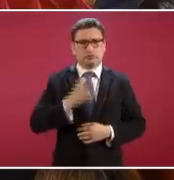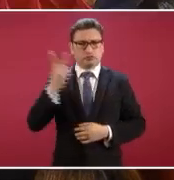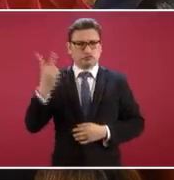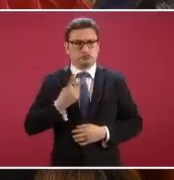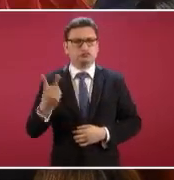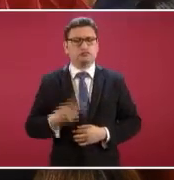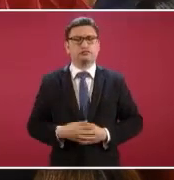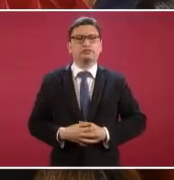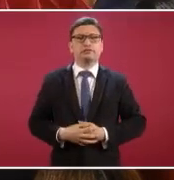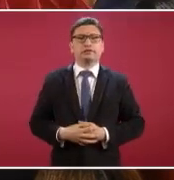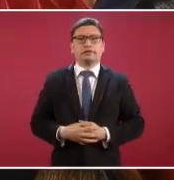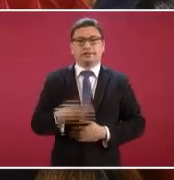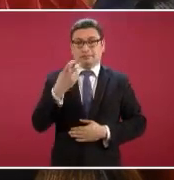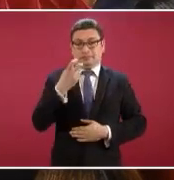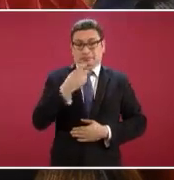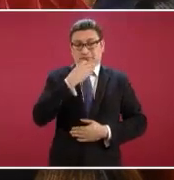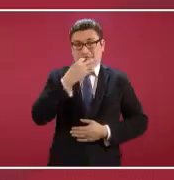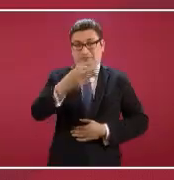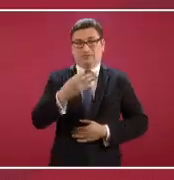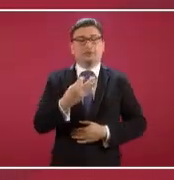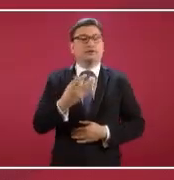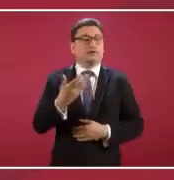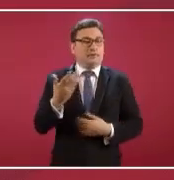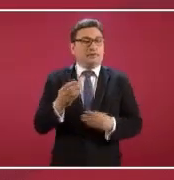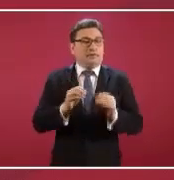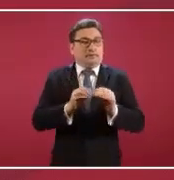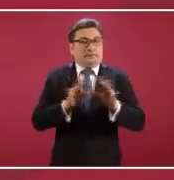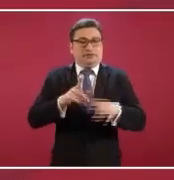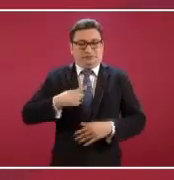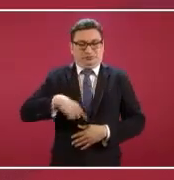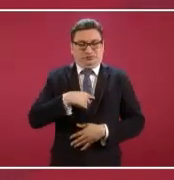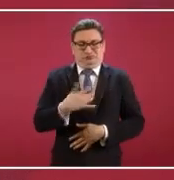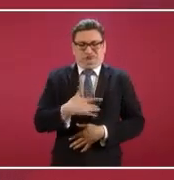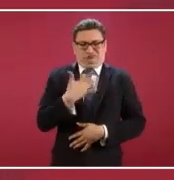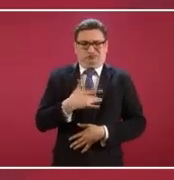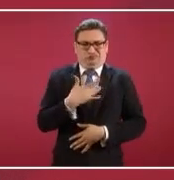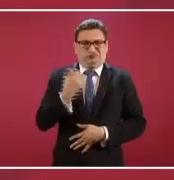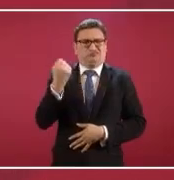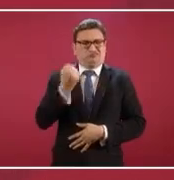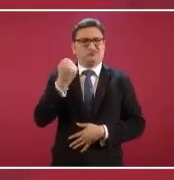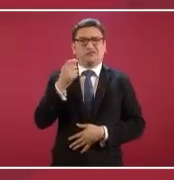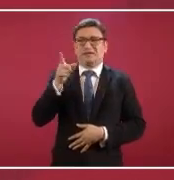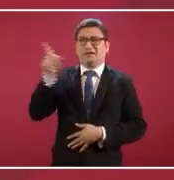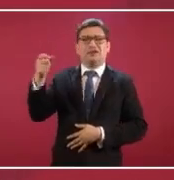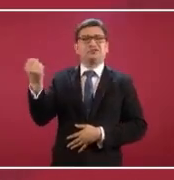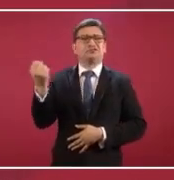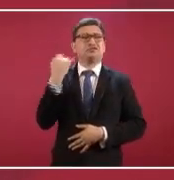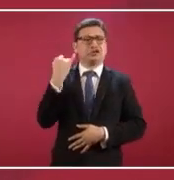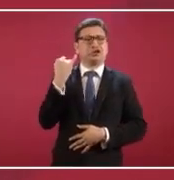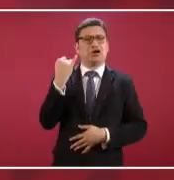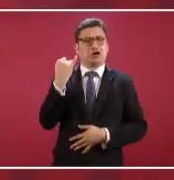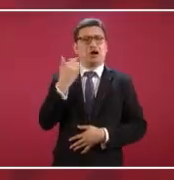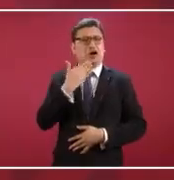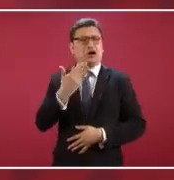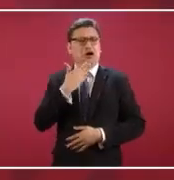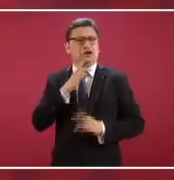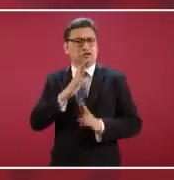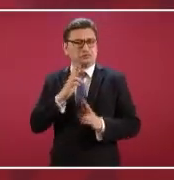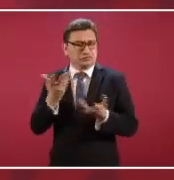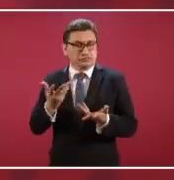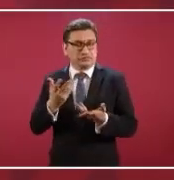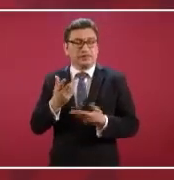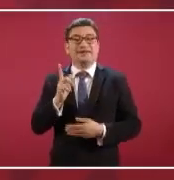Y les puedo transmitir que afortunadamente la respuesta ha sido positiva y el día lunes les